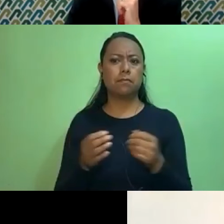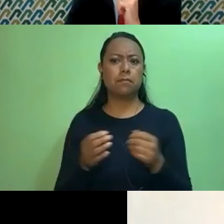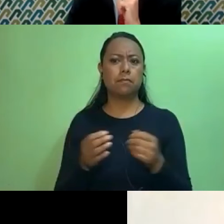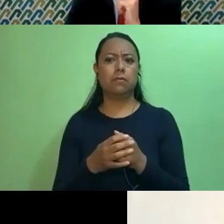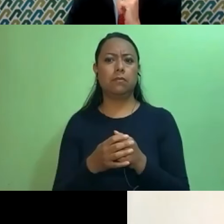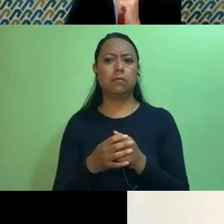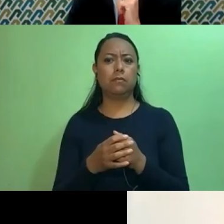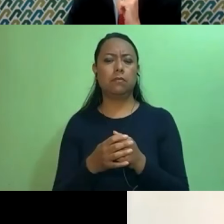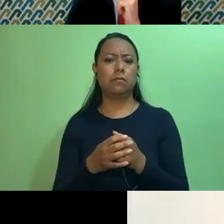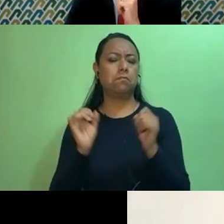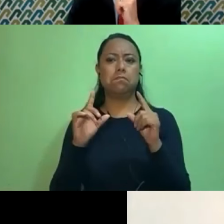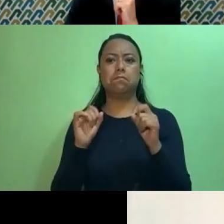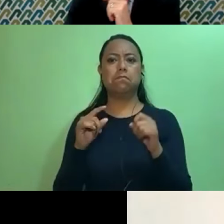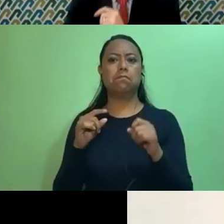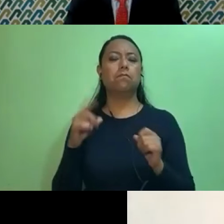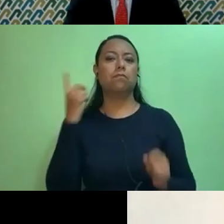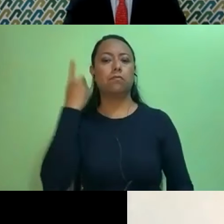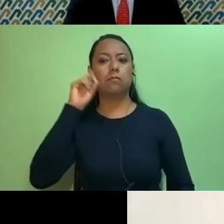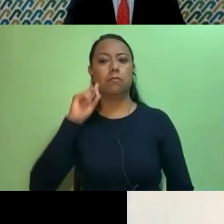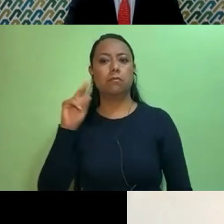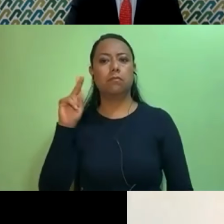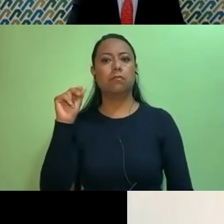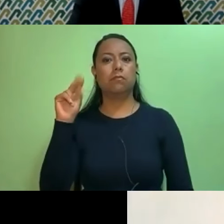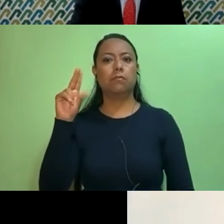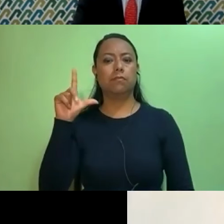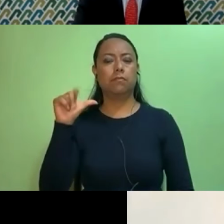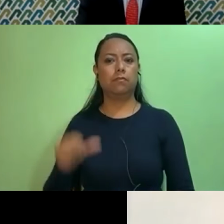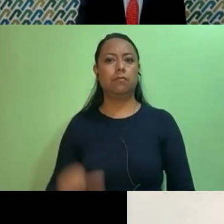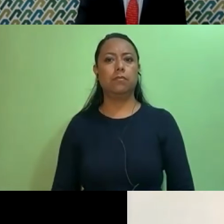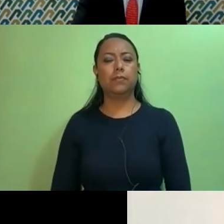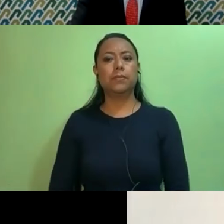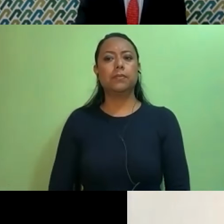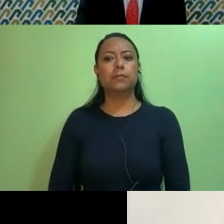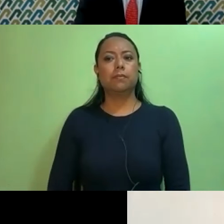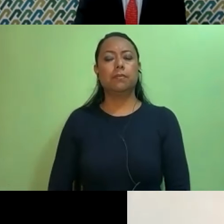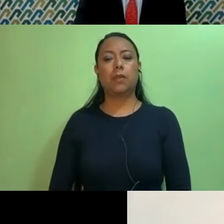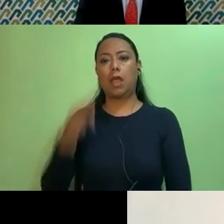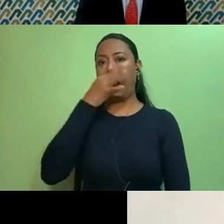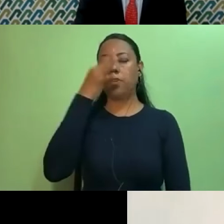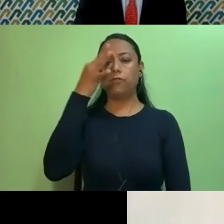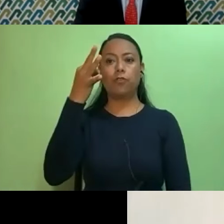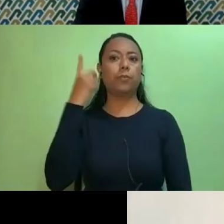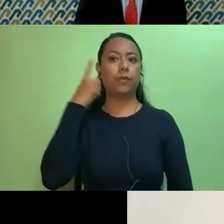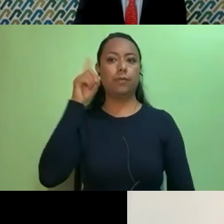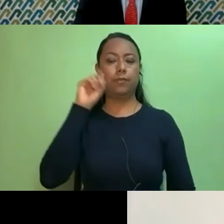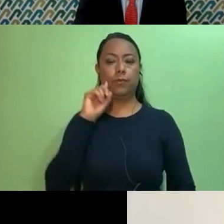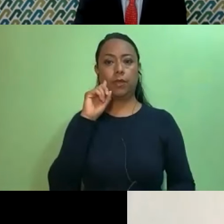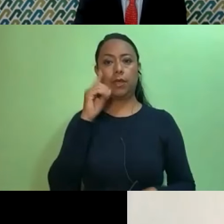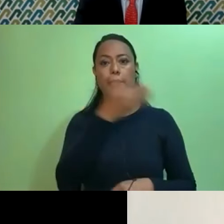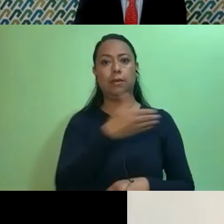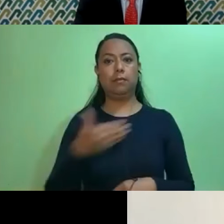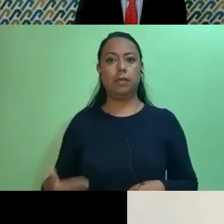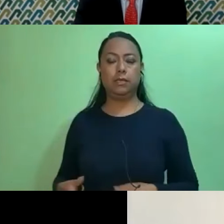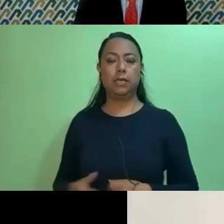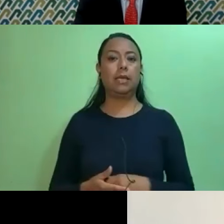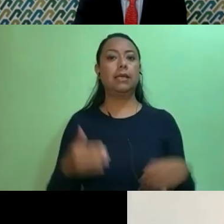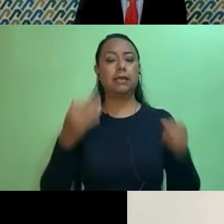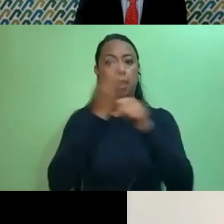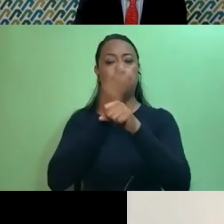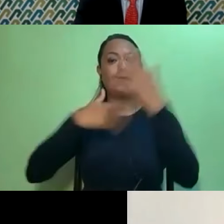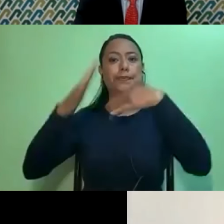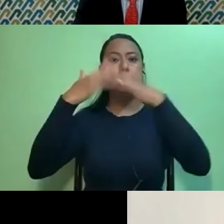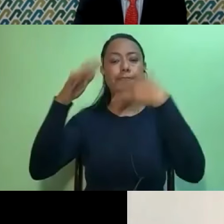Batres. Muchas gracias. Le informo, diputada presidenta, entonces que las intervenciones para